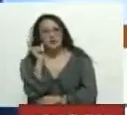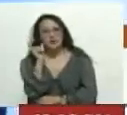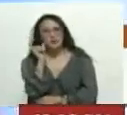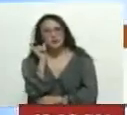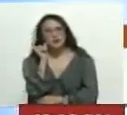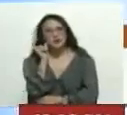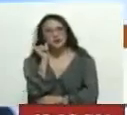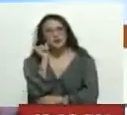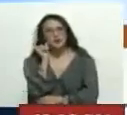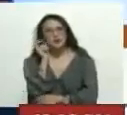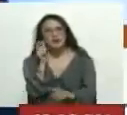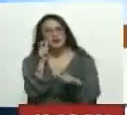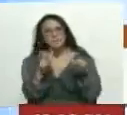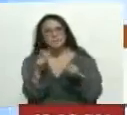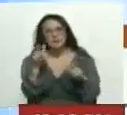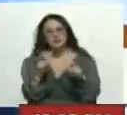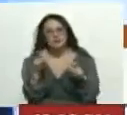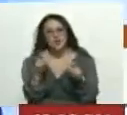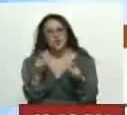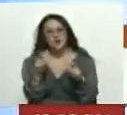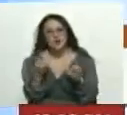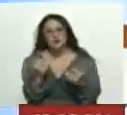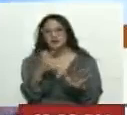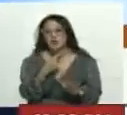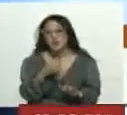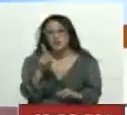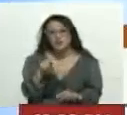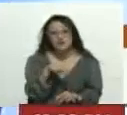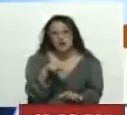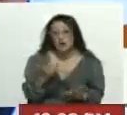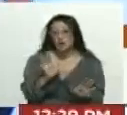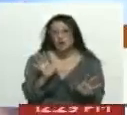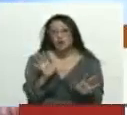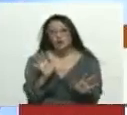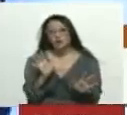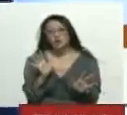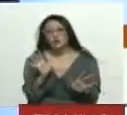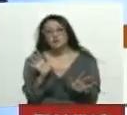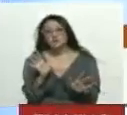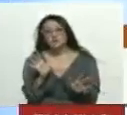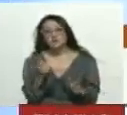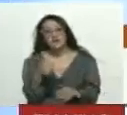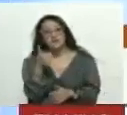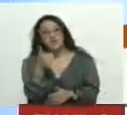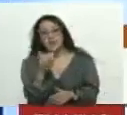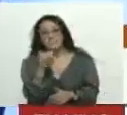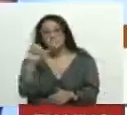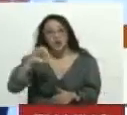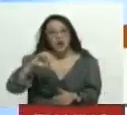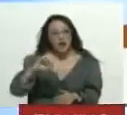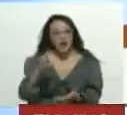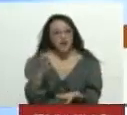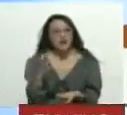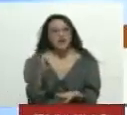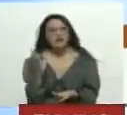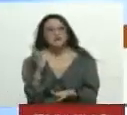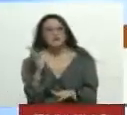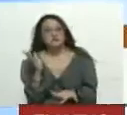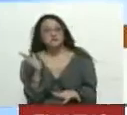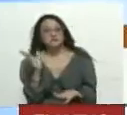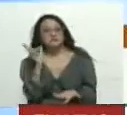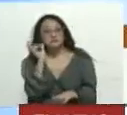hay que escuchar a la gente así te guste no te guste esté bien esté mal sea caricia para tus oídos o no pero